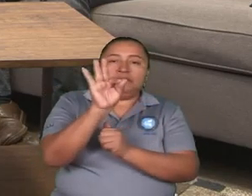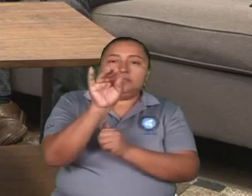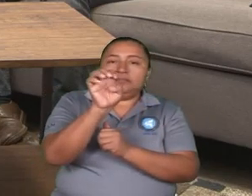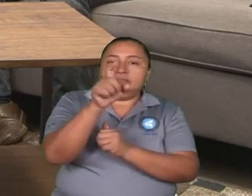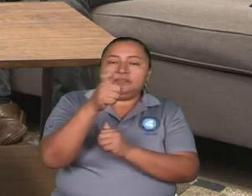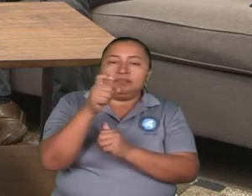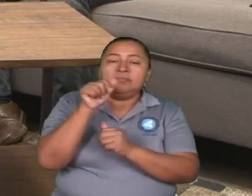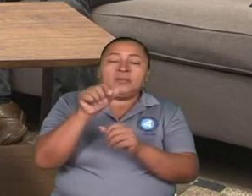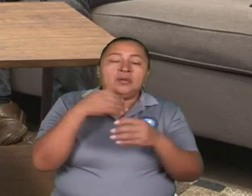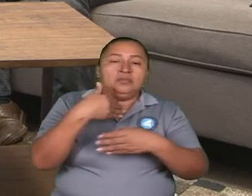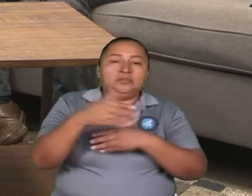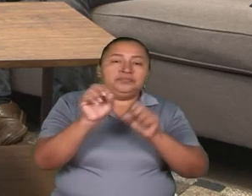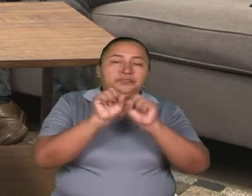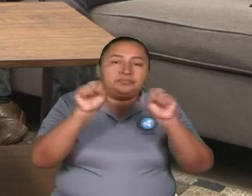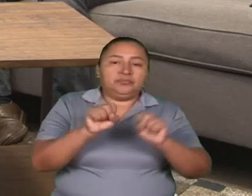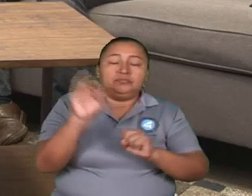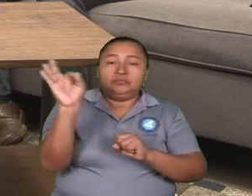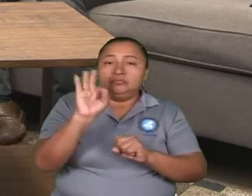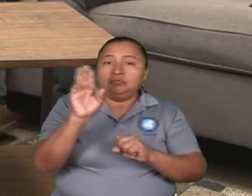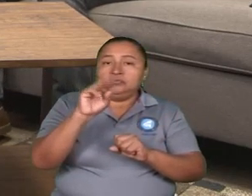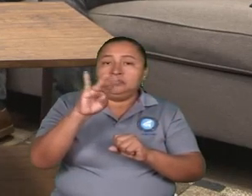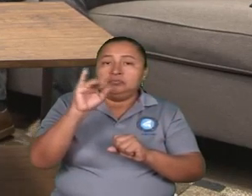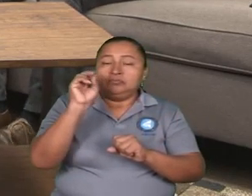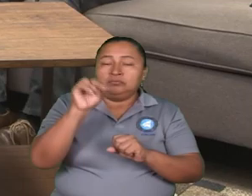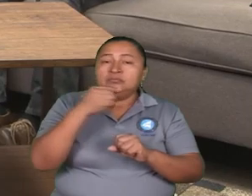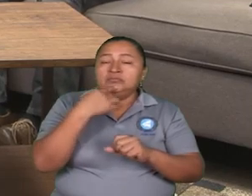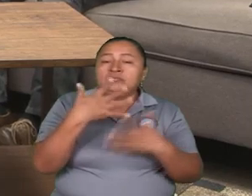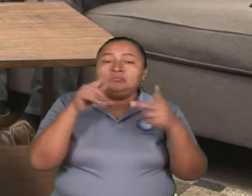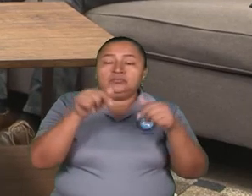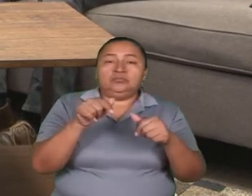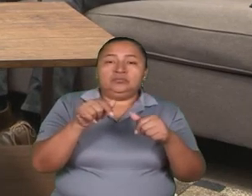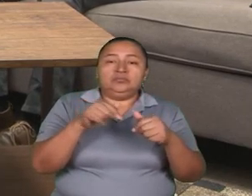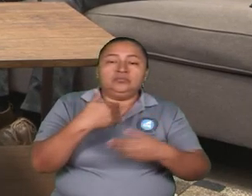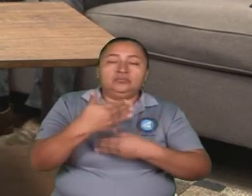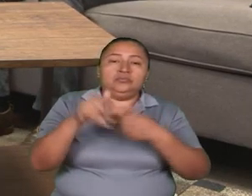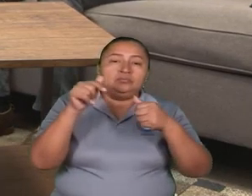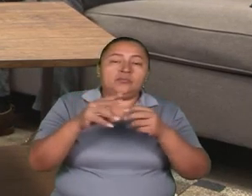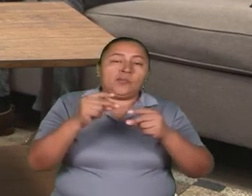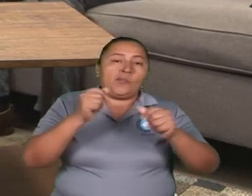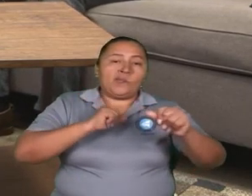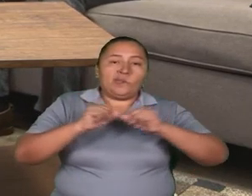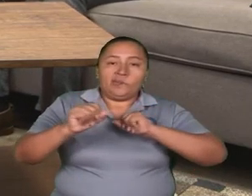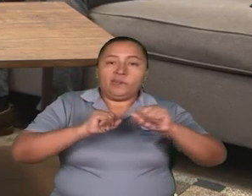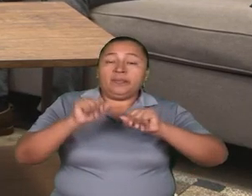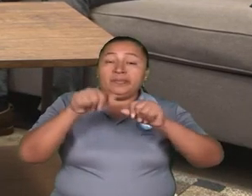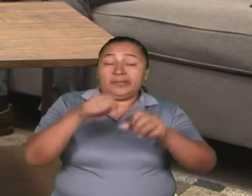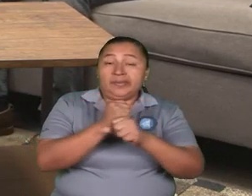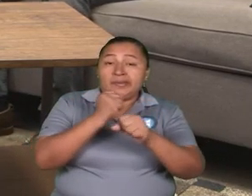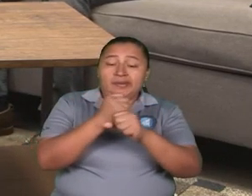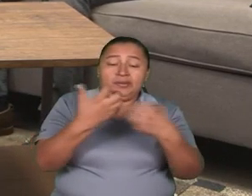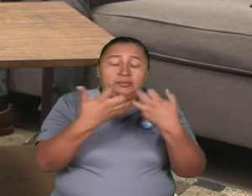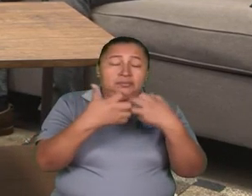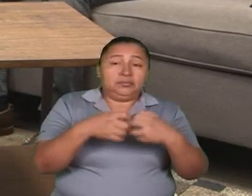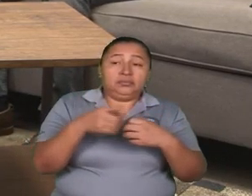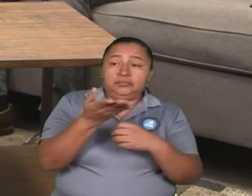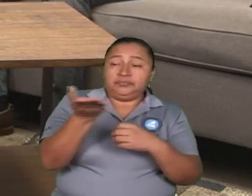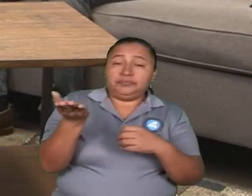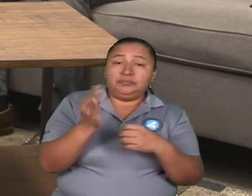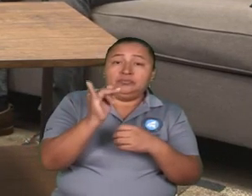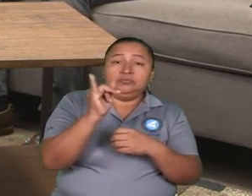y que gocen con alegría. Eso es la parte esencial. Y que cuando lleguen a estos centros turísticos, que